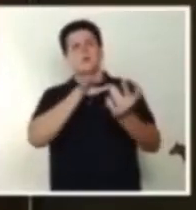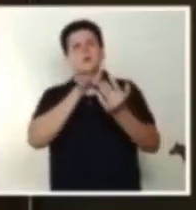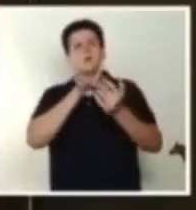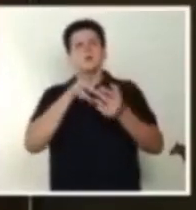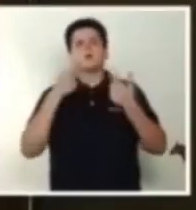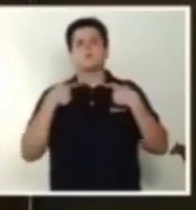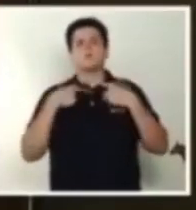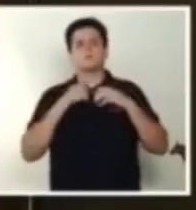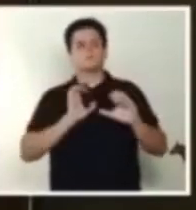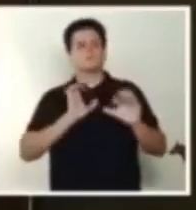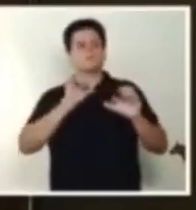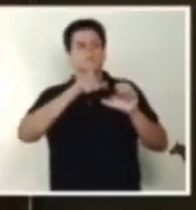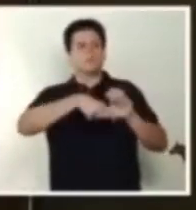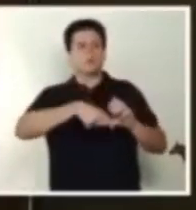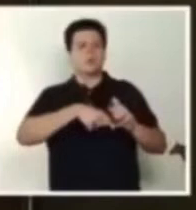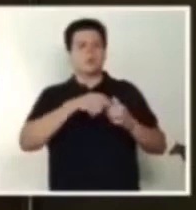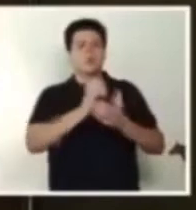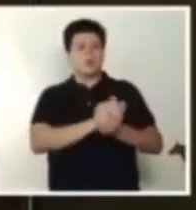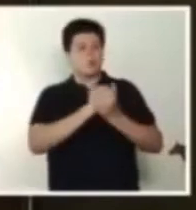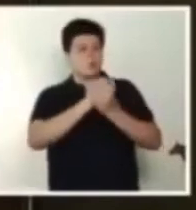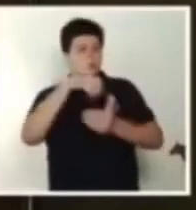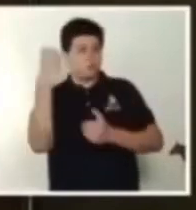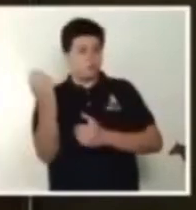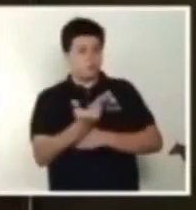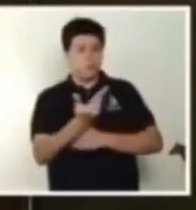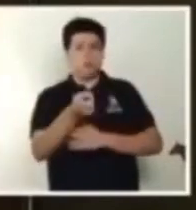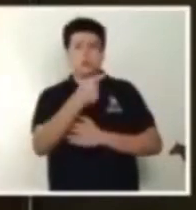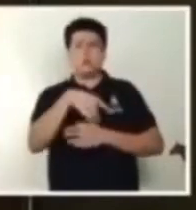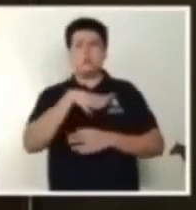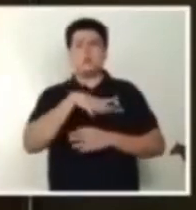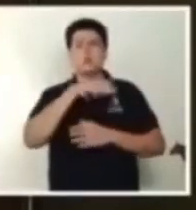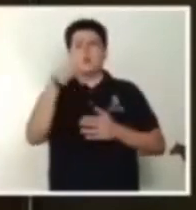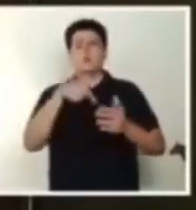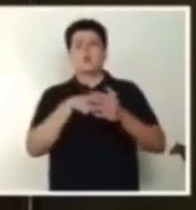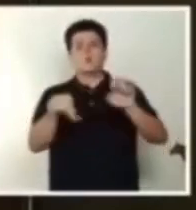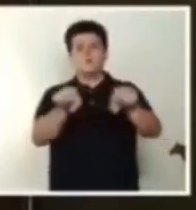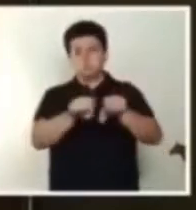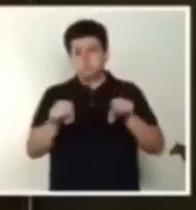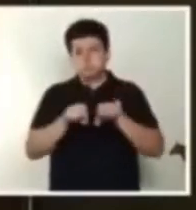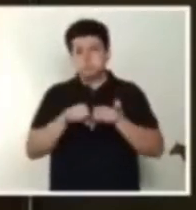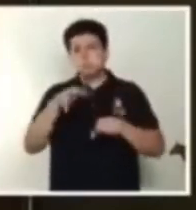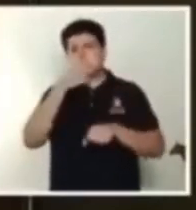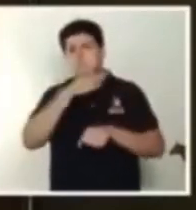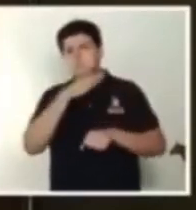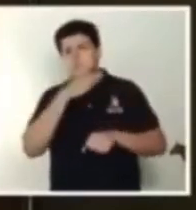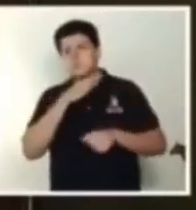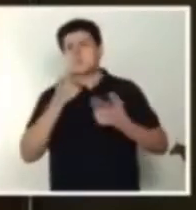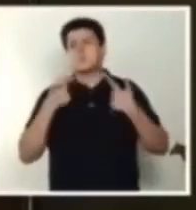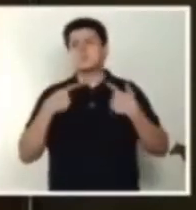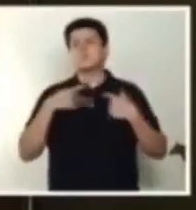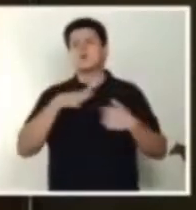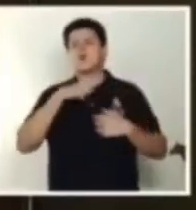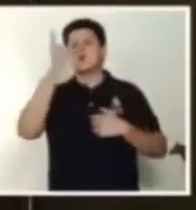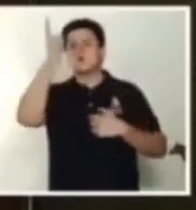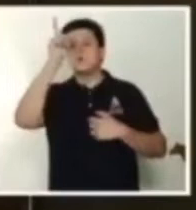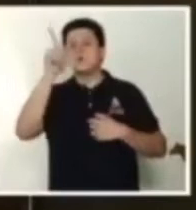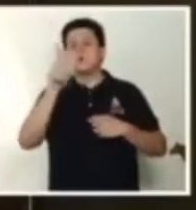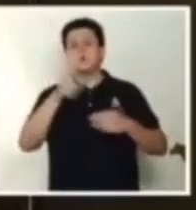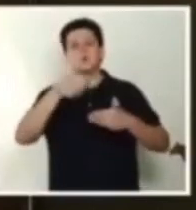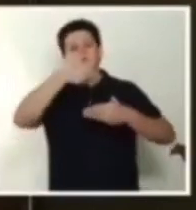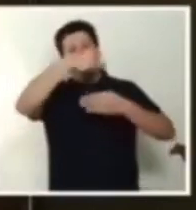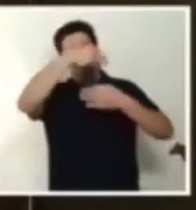casinos, con la gente que tiene salones de eventos, con la gente que tiene todas